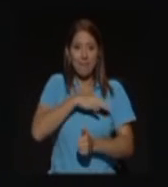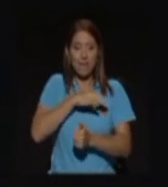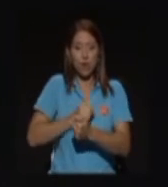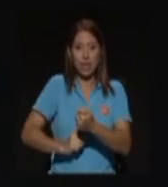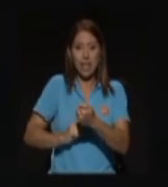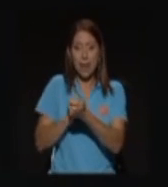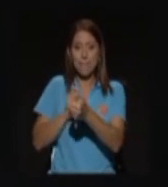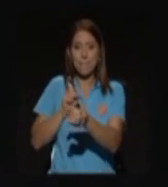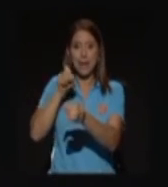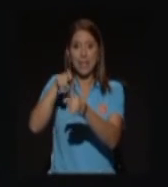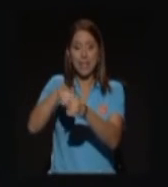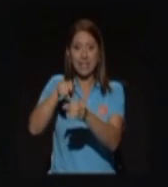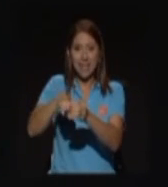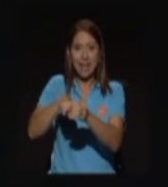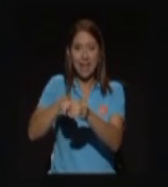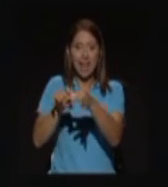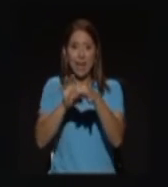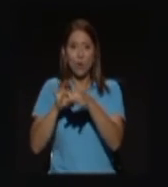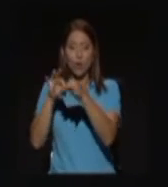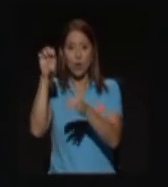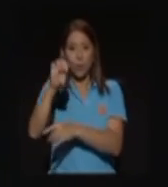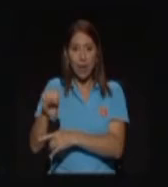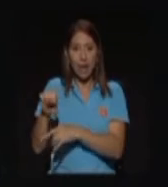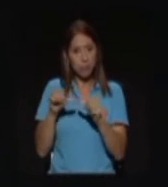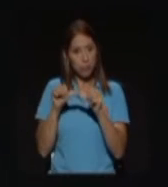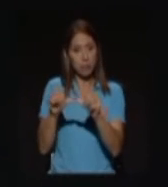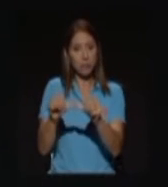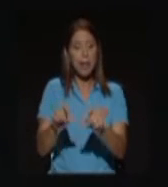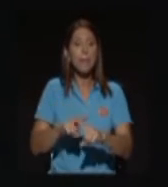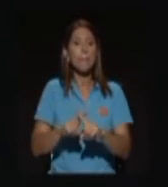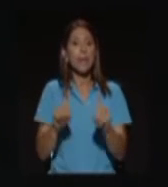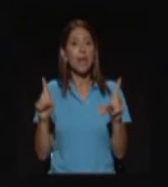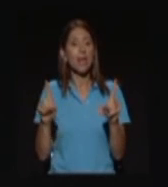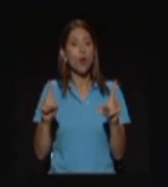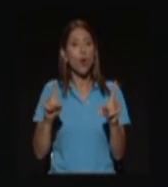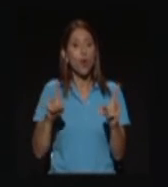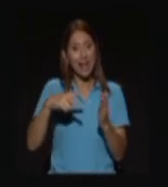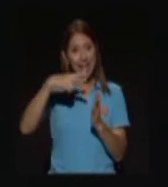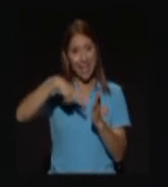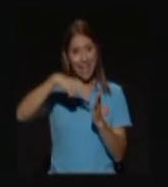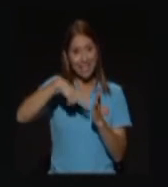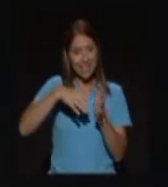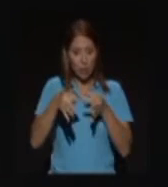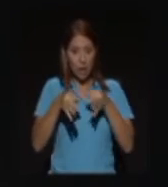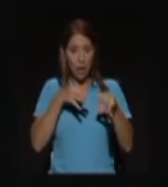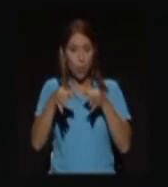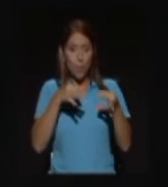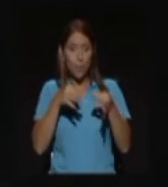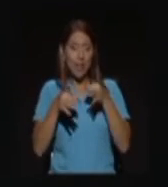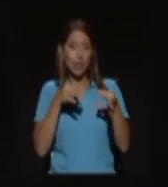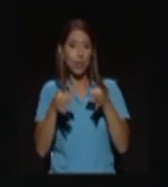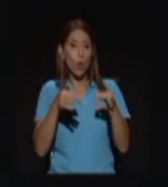seguir perteneciendo en la Unión Europea. Pero leyendo el argumento del Brexit, de los que